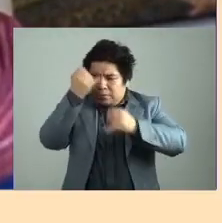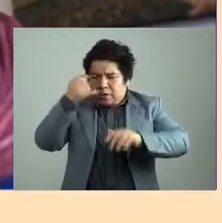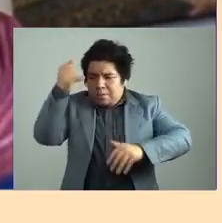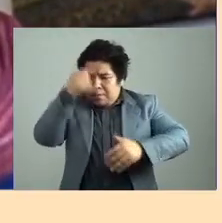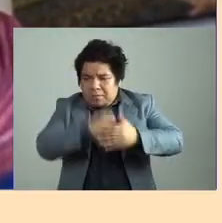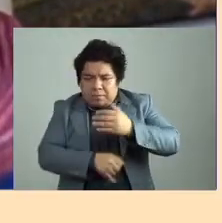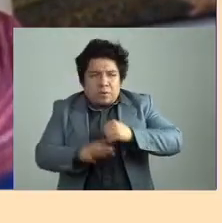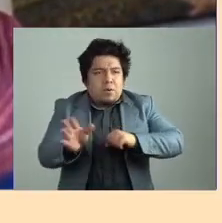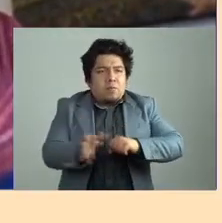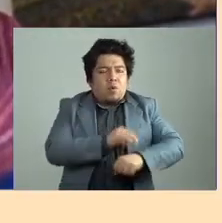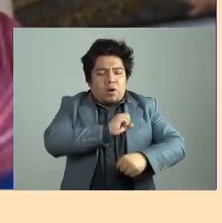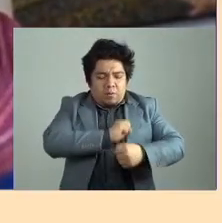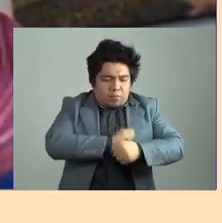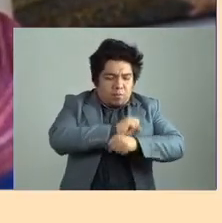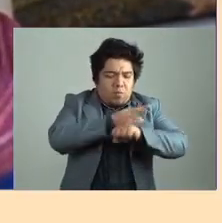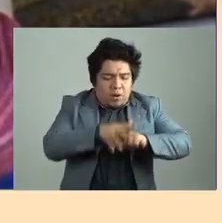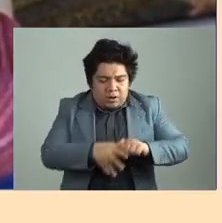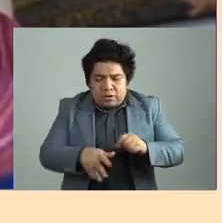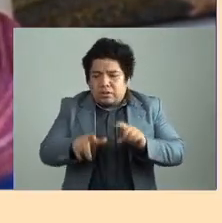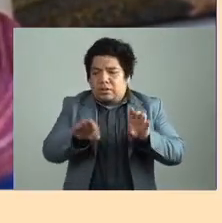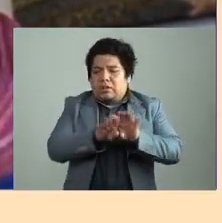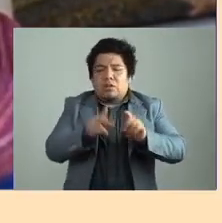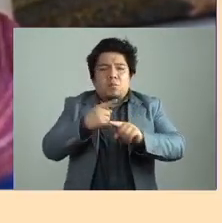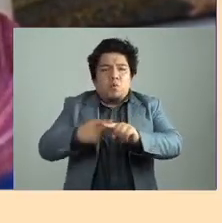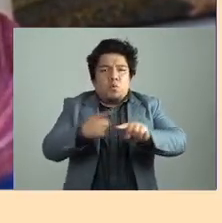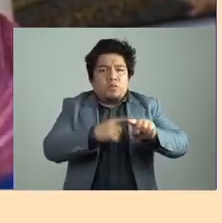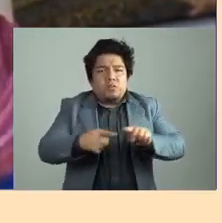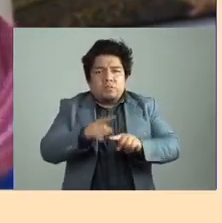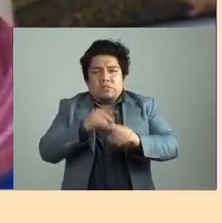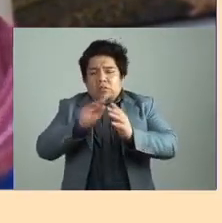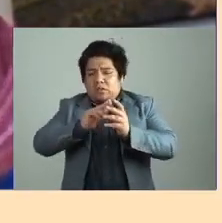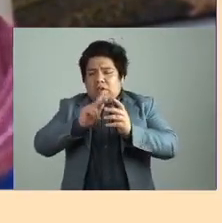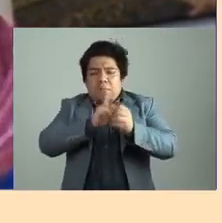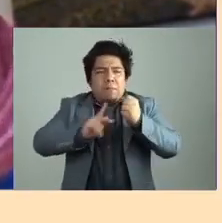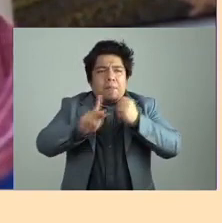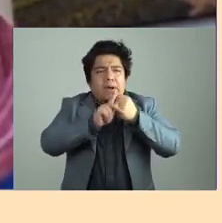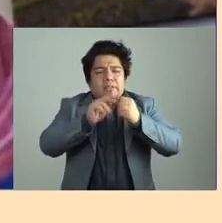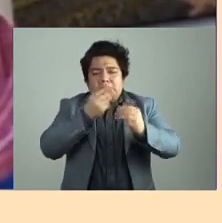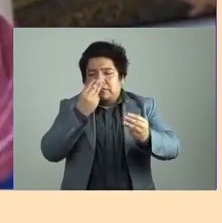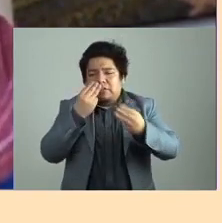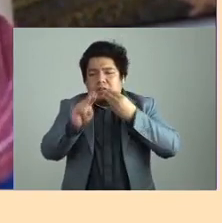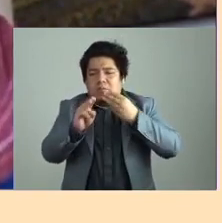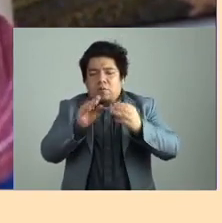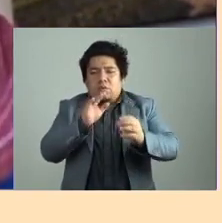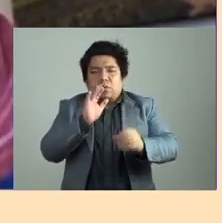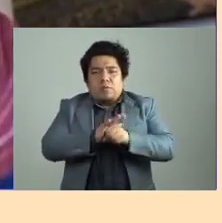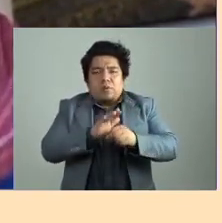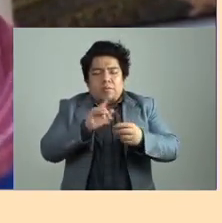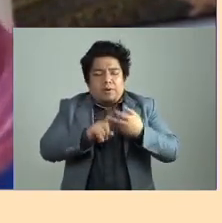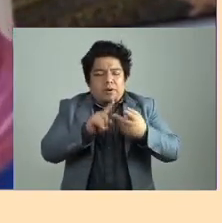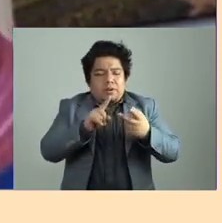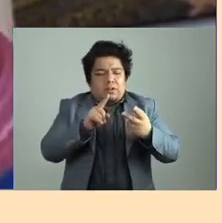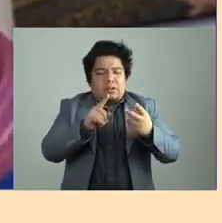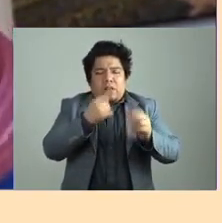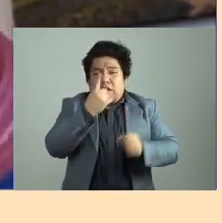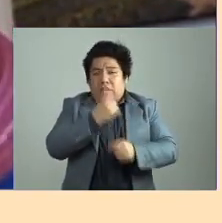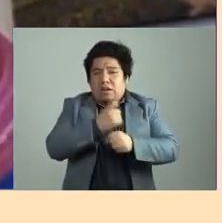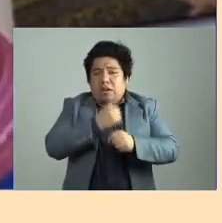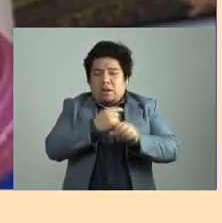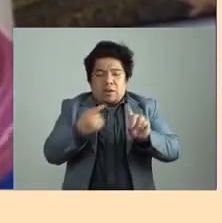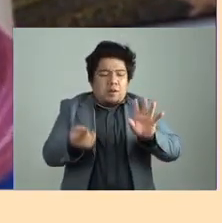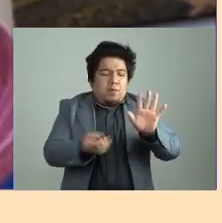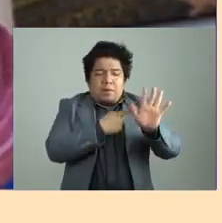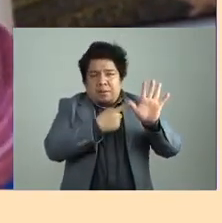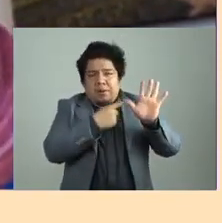pandemias y también de luchas en muchas partes del mundo vamos a empezar por la primera parte del libro hay tres artículos